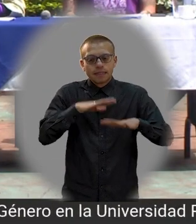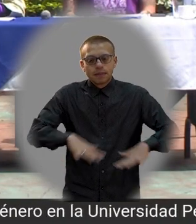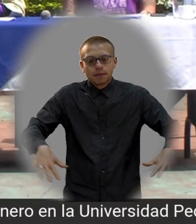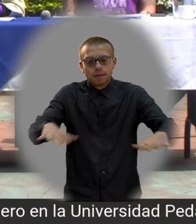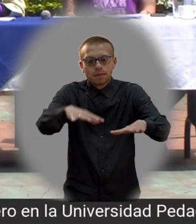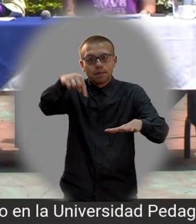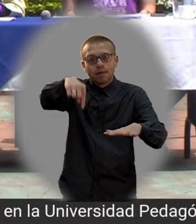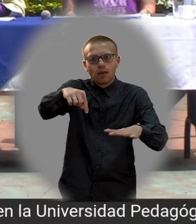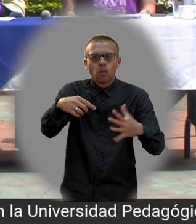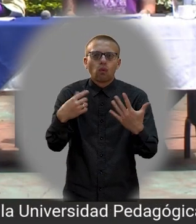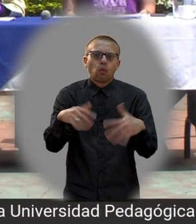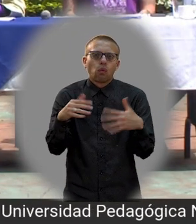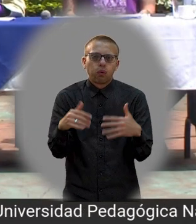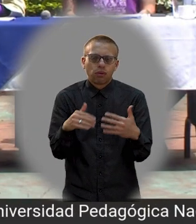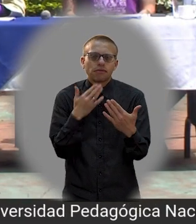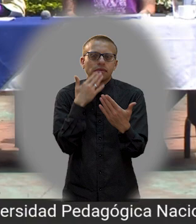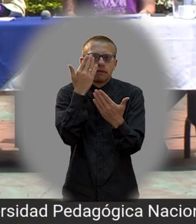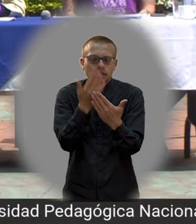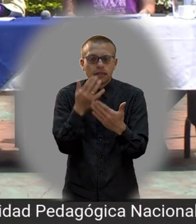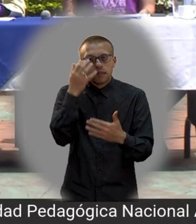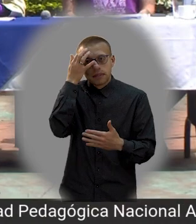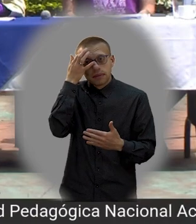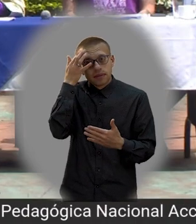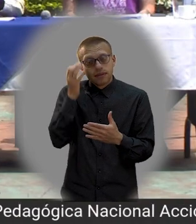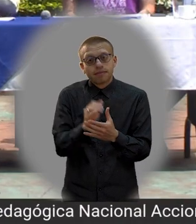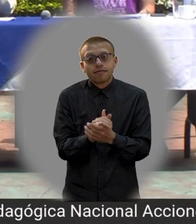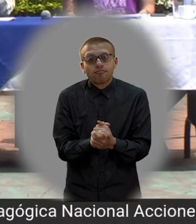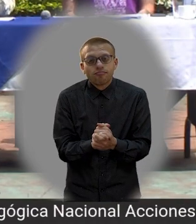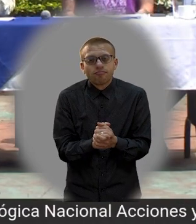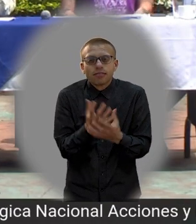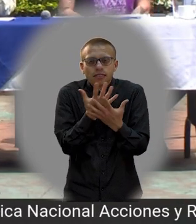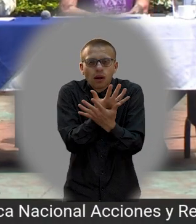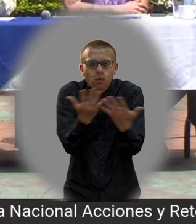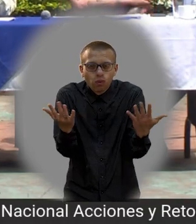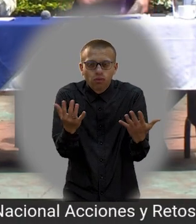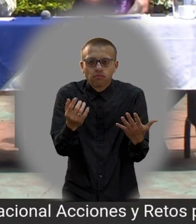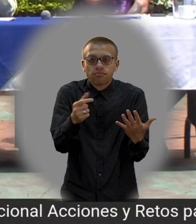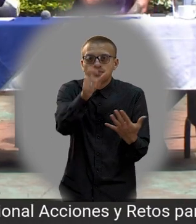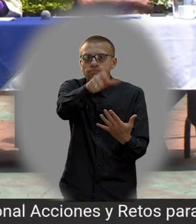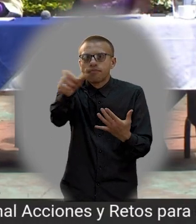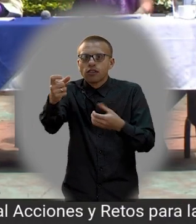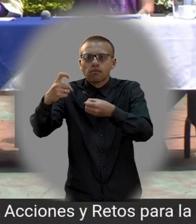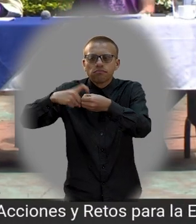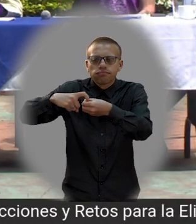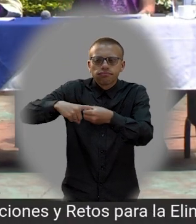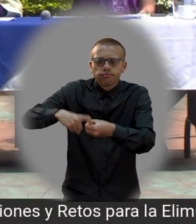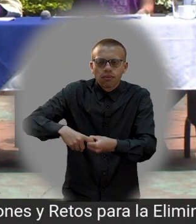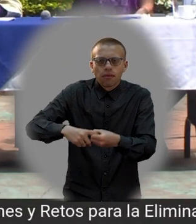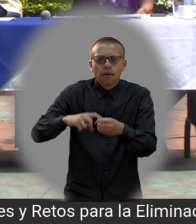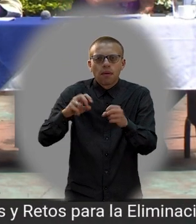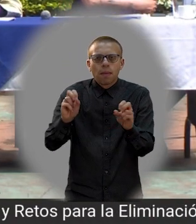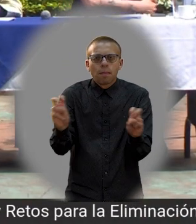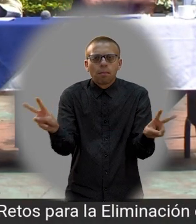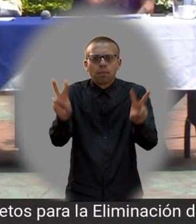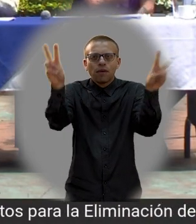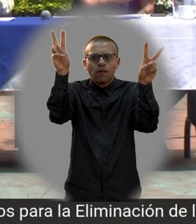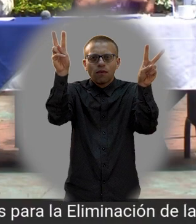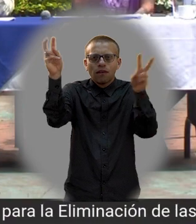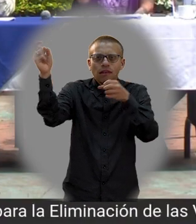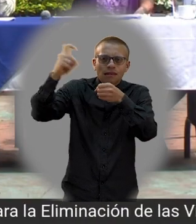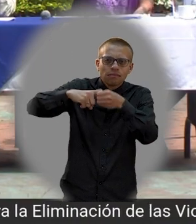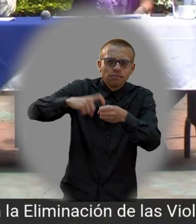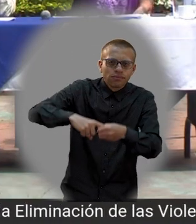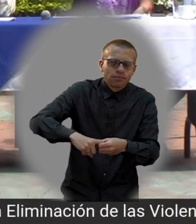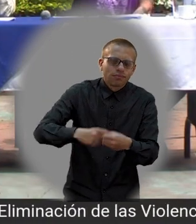Vamos a ir iniciando. Saludar también las personas que están conectadas a través del streaming. La idea es que en las diferentes instalaciones